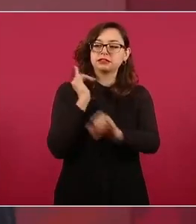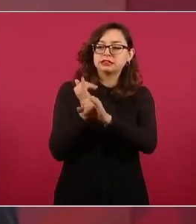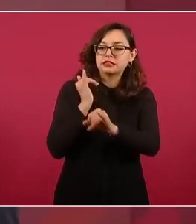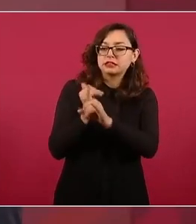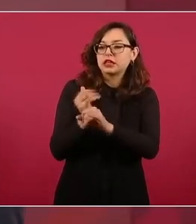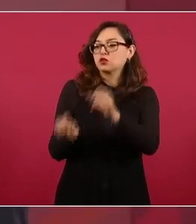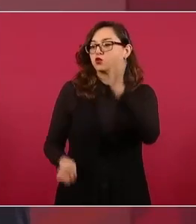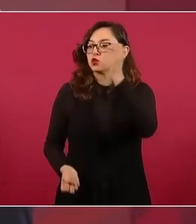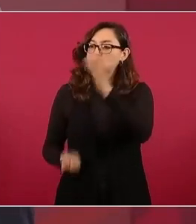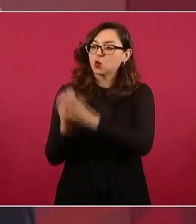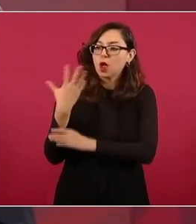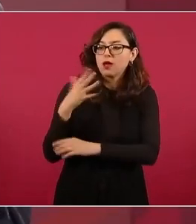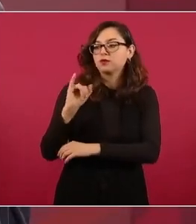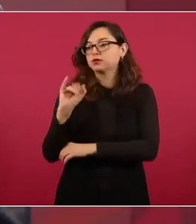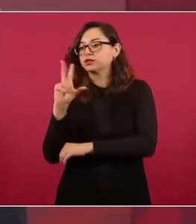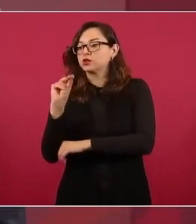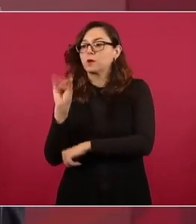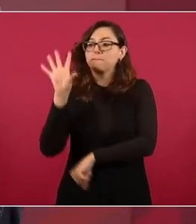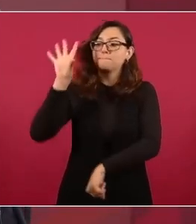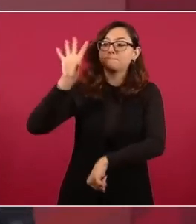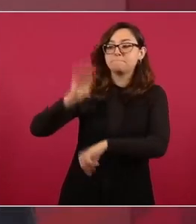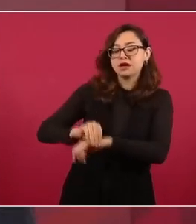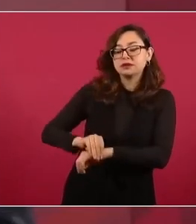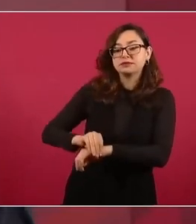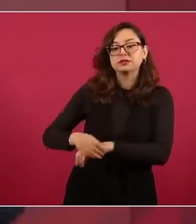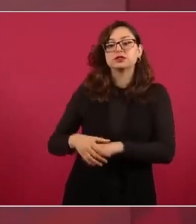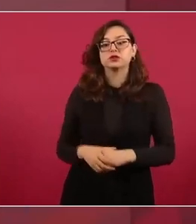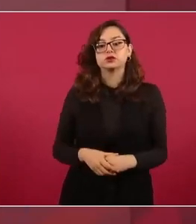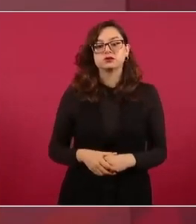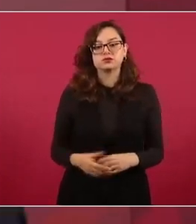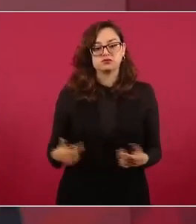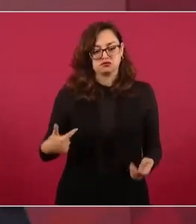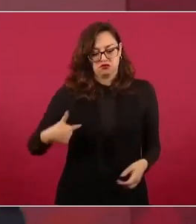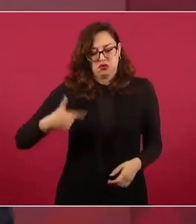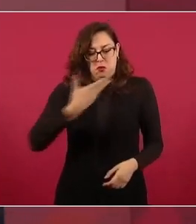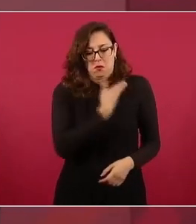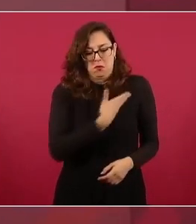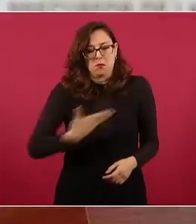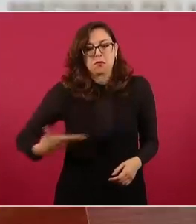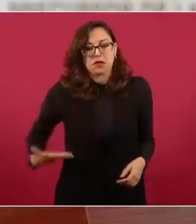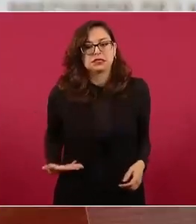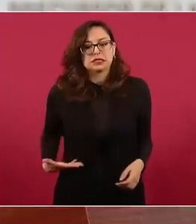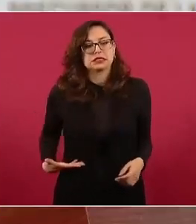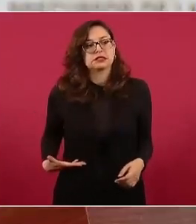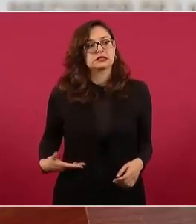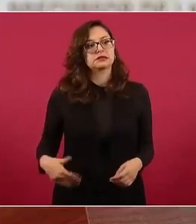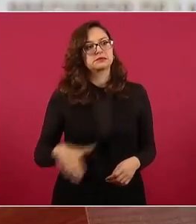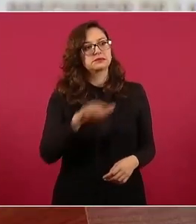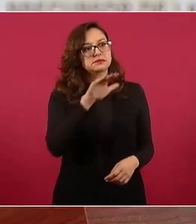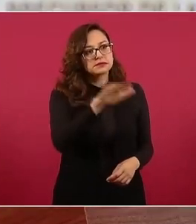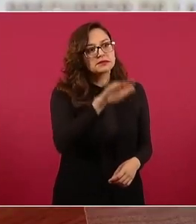y el presidente de la República no puede